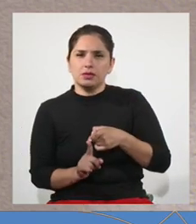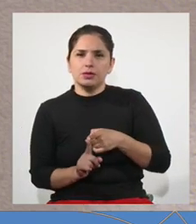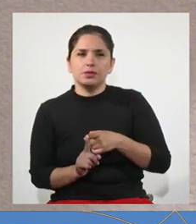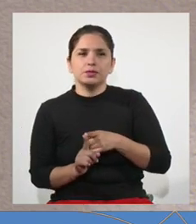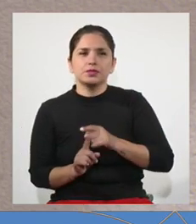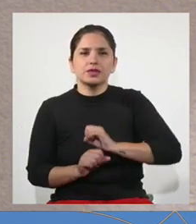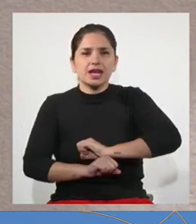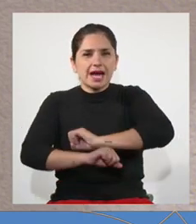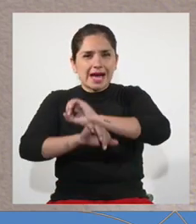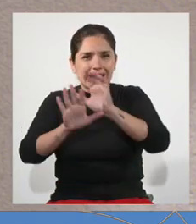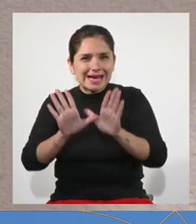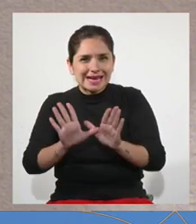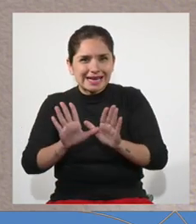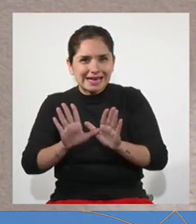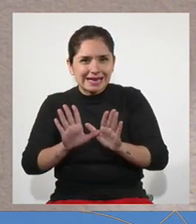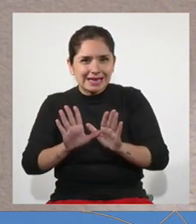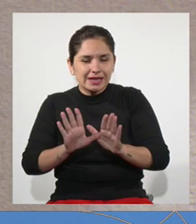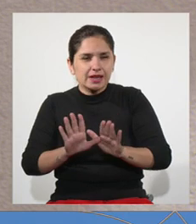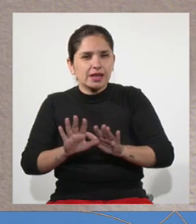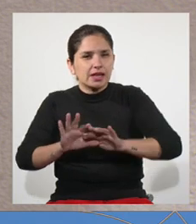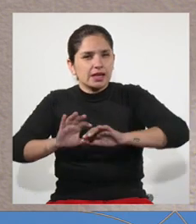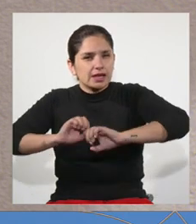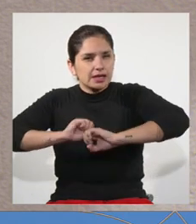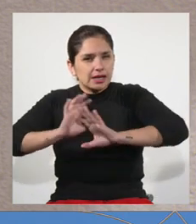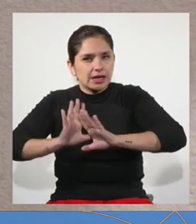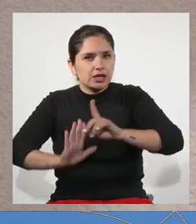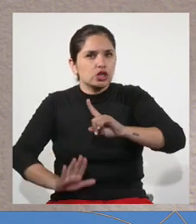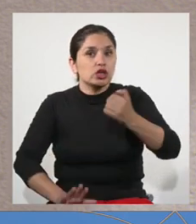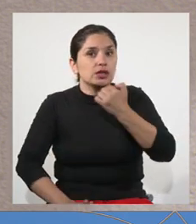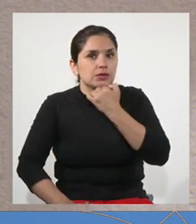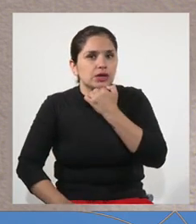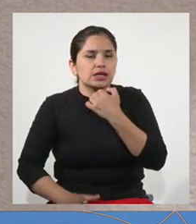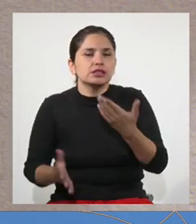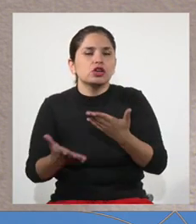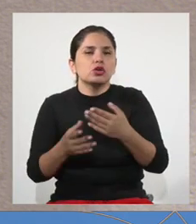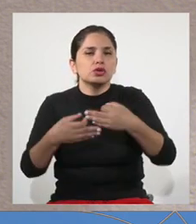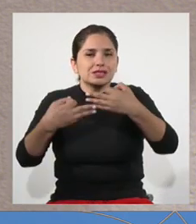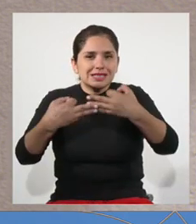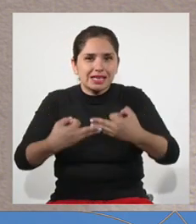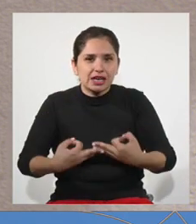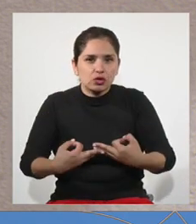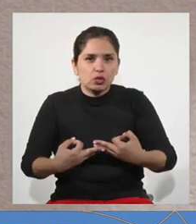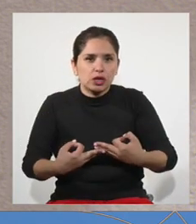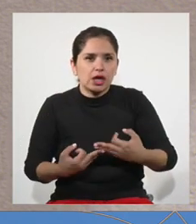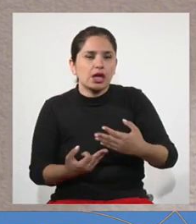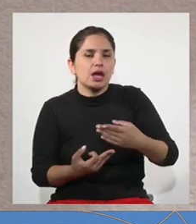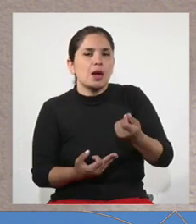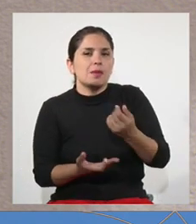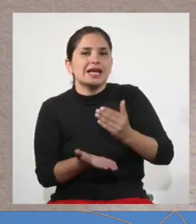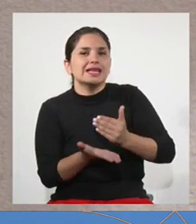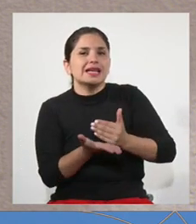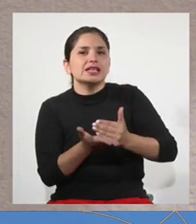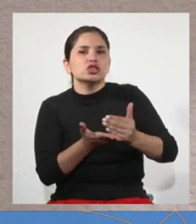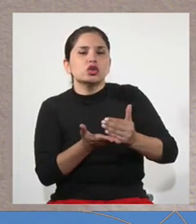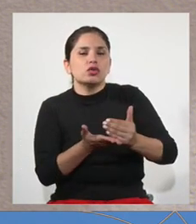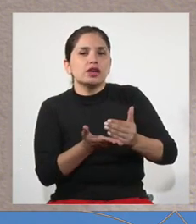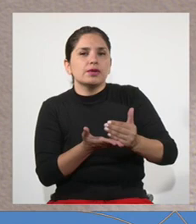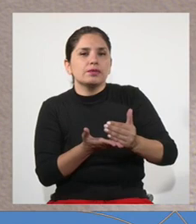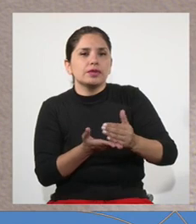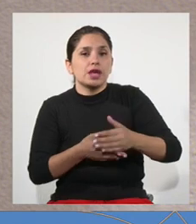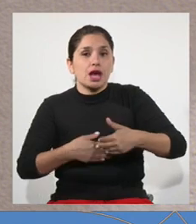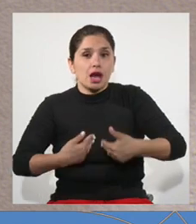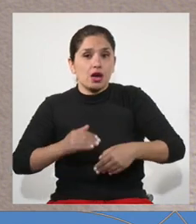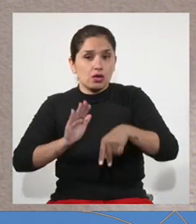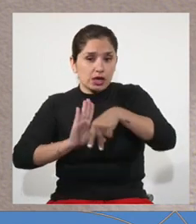definir de manera inequívoca qué es y cómo se calcula un excedente. No existe en la norma actual